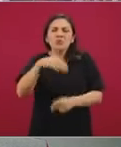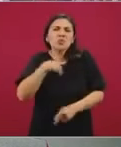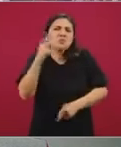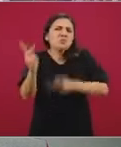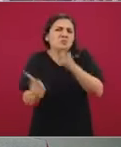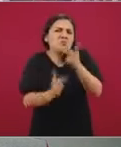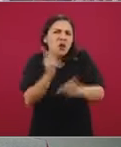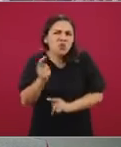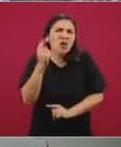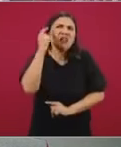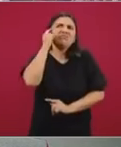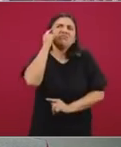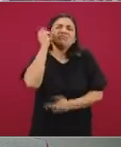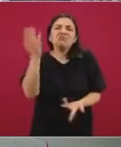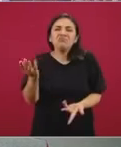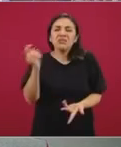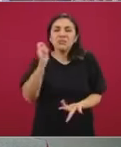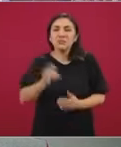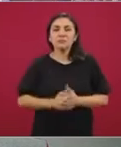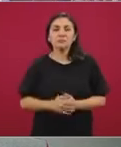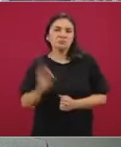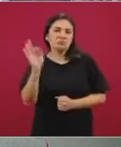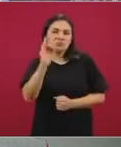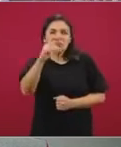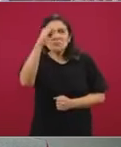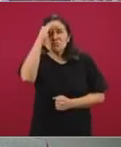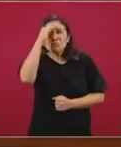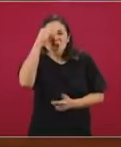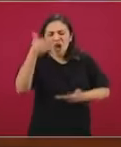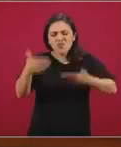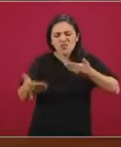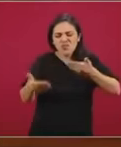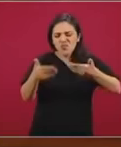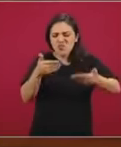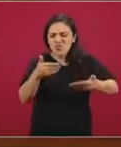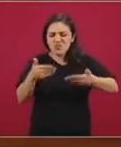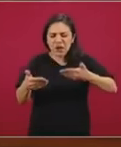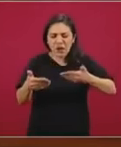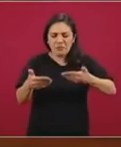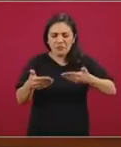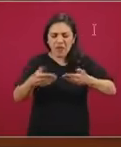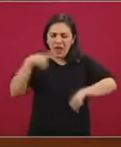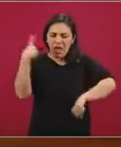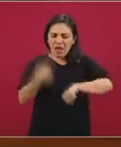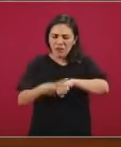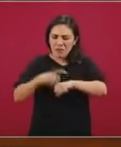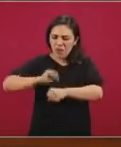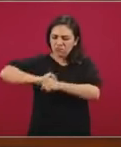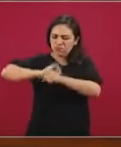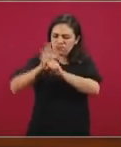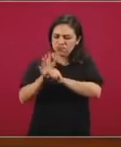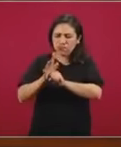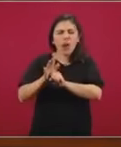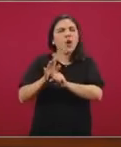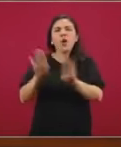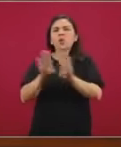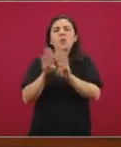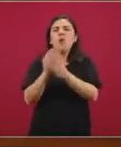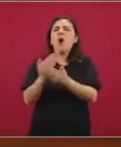que surge es la siguiente: si comparamos con los efectos de la pandemia de la influenza